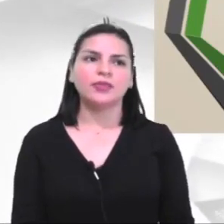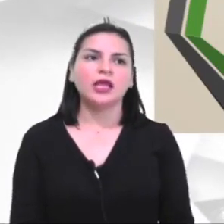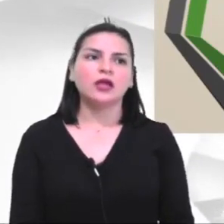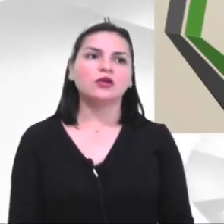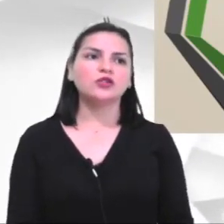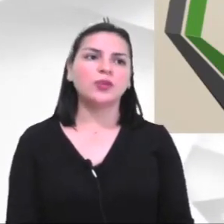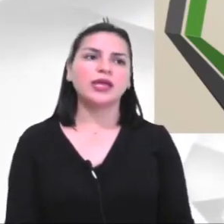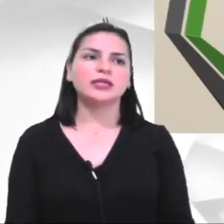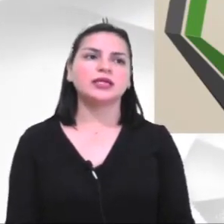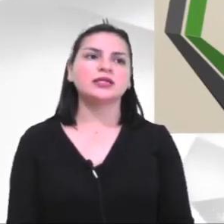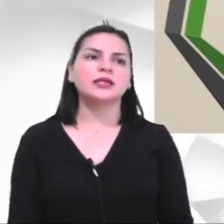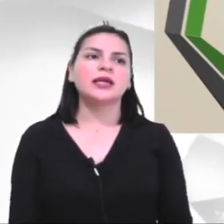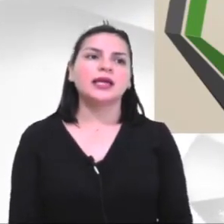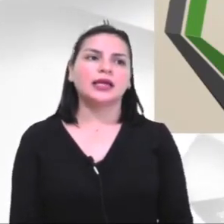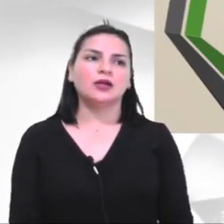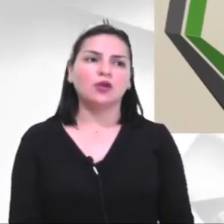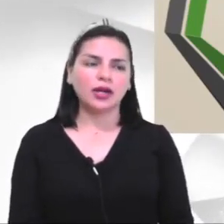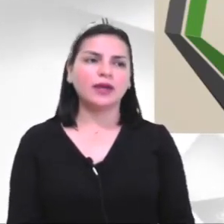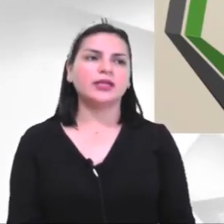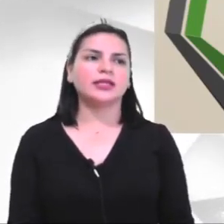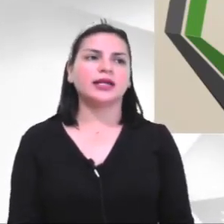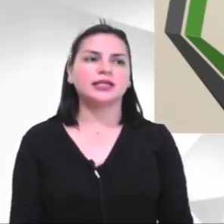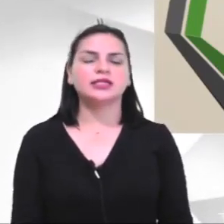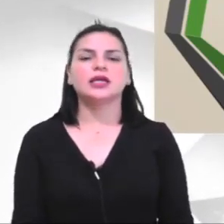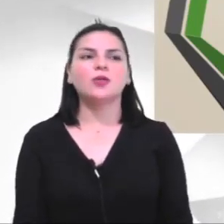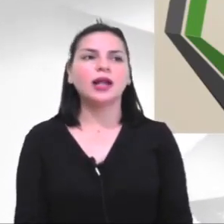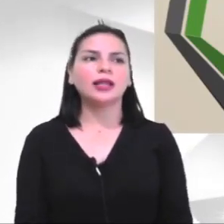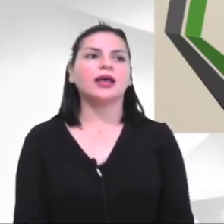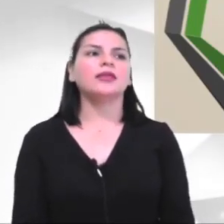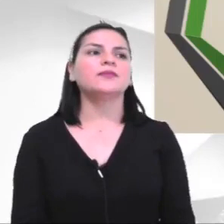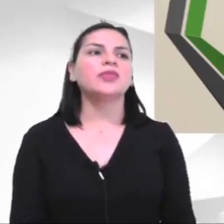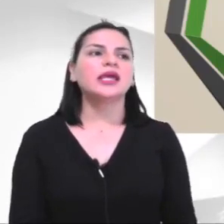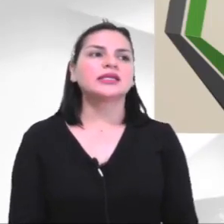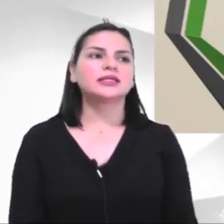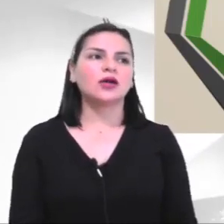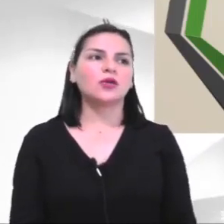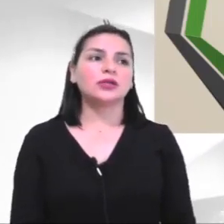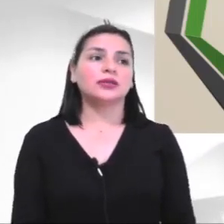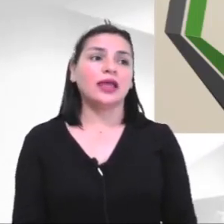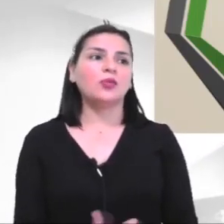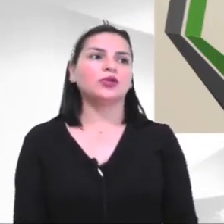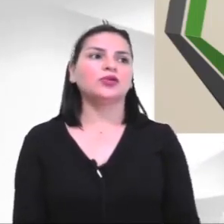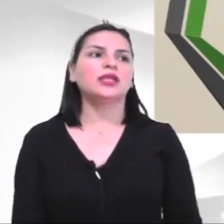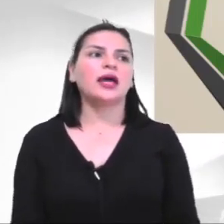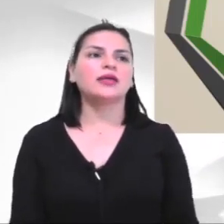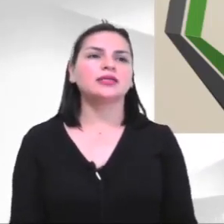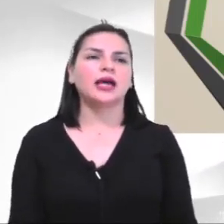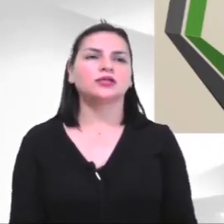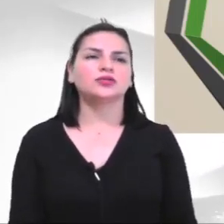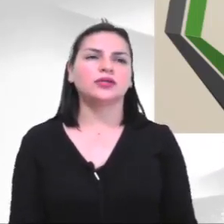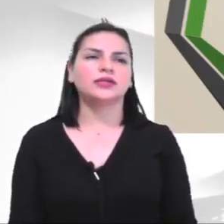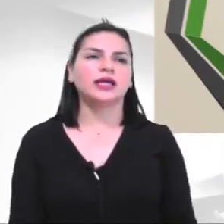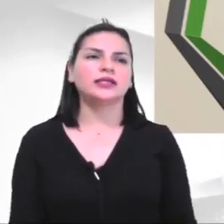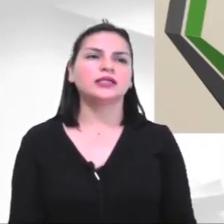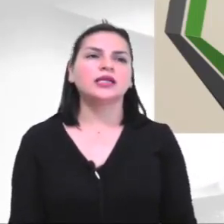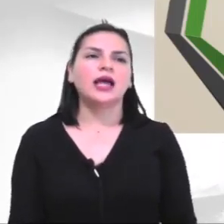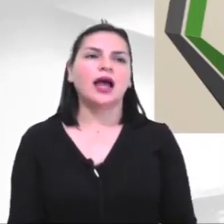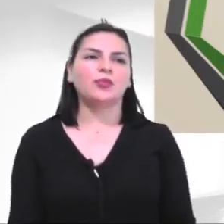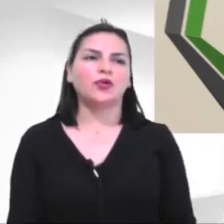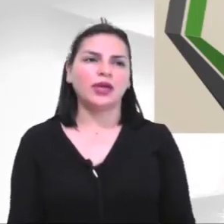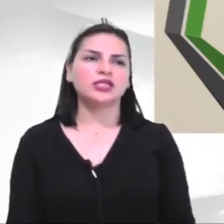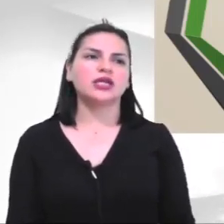vida. Los países que logran brindar dicha igualdad de oportunidades a sus